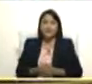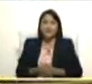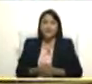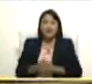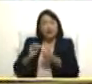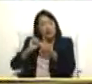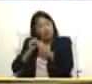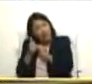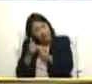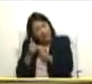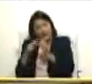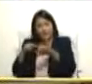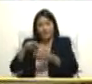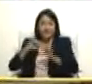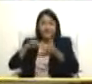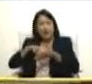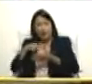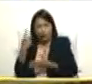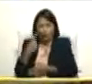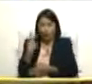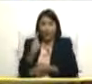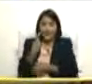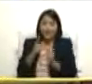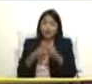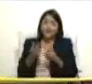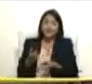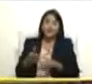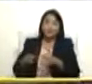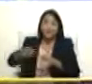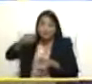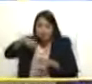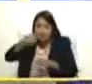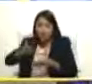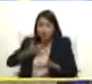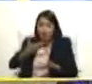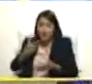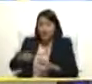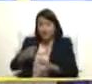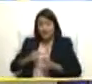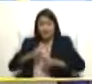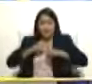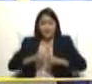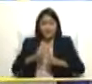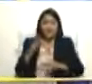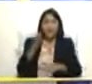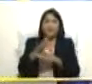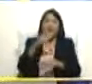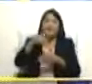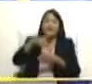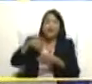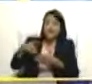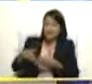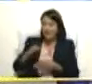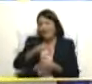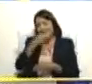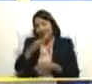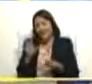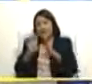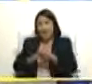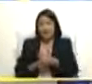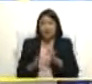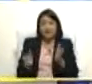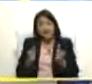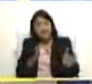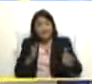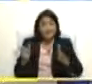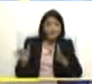amaneció turuleto y tiene que tomarse una sopita y levantar el ánimo para salir a votar, hay dos